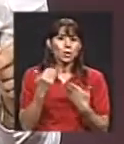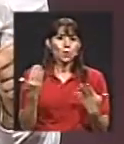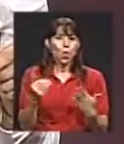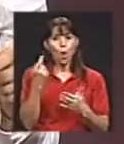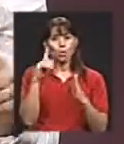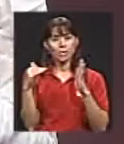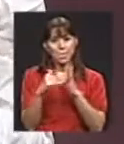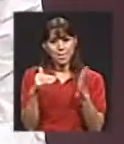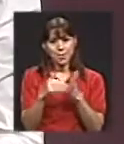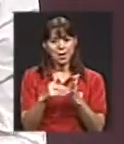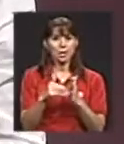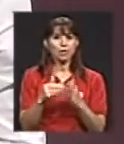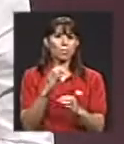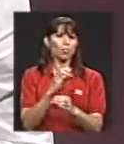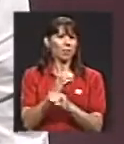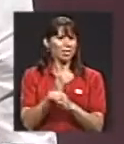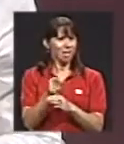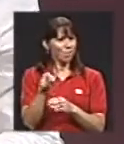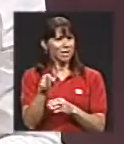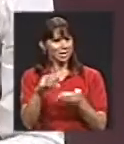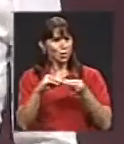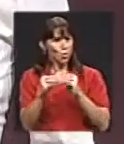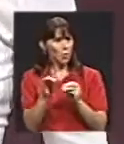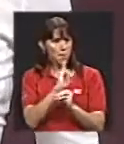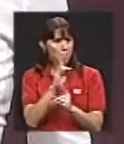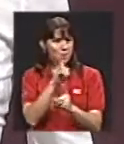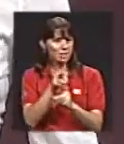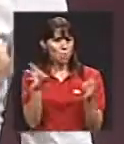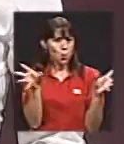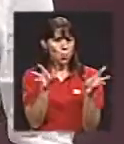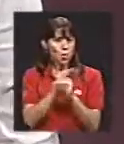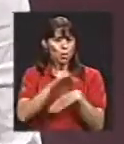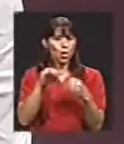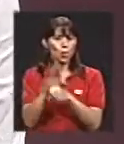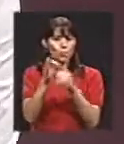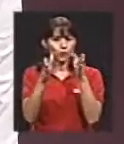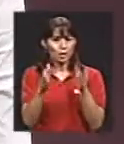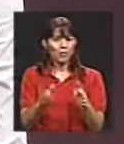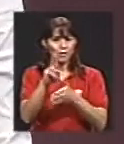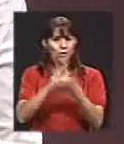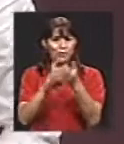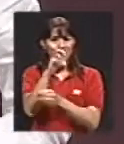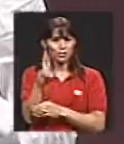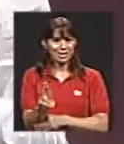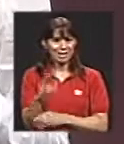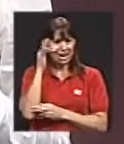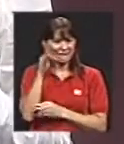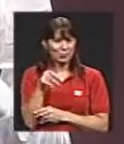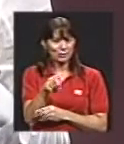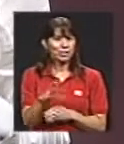personal de la universidad de costa rica no estoy muy segura de cuáles son los últimos datos es más del personal de la universidad de costa rica